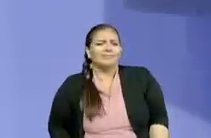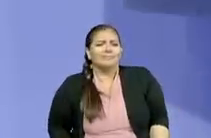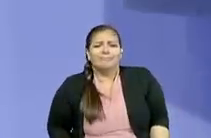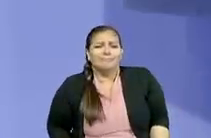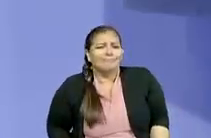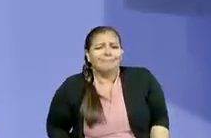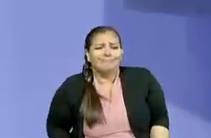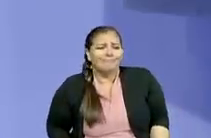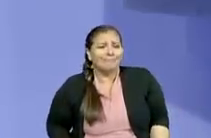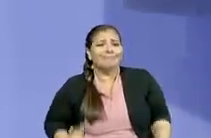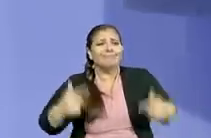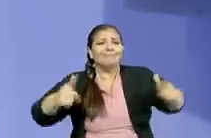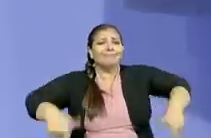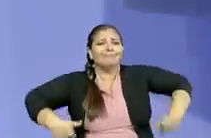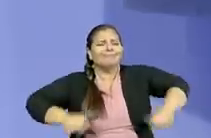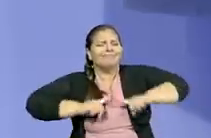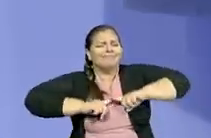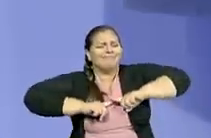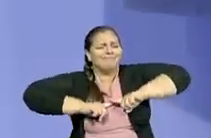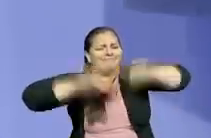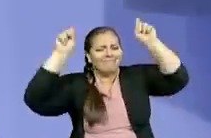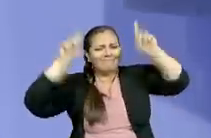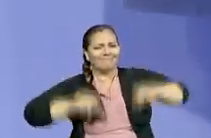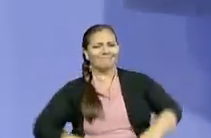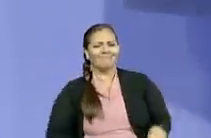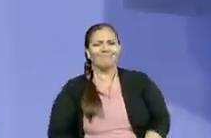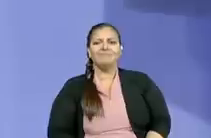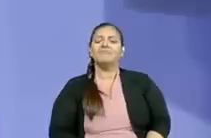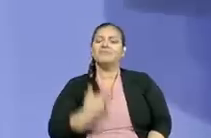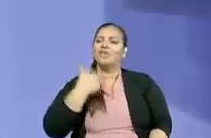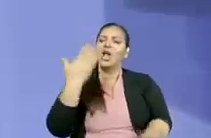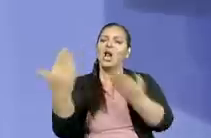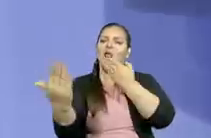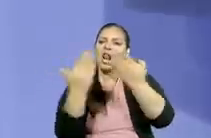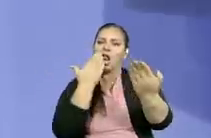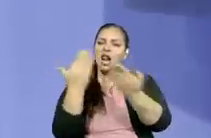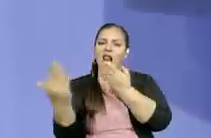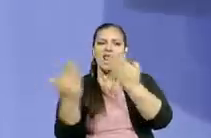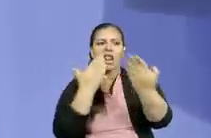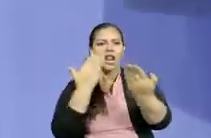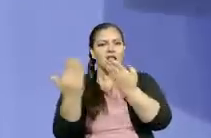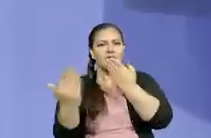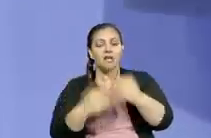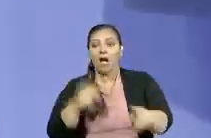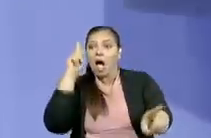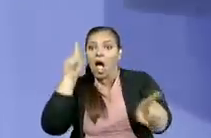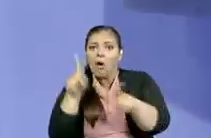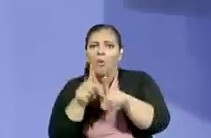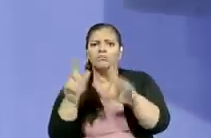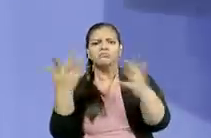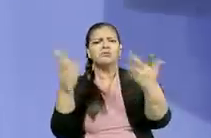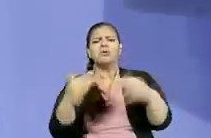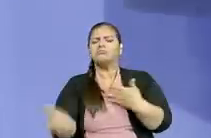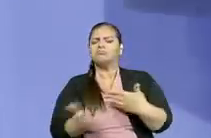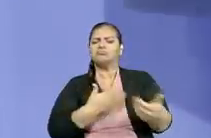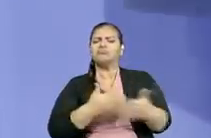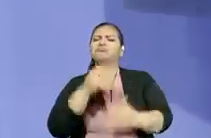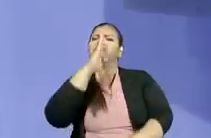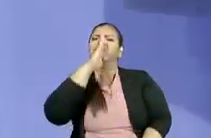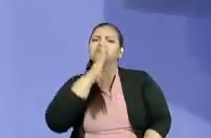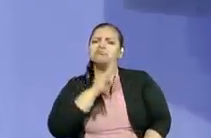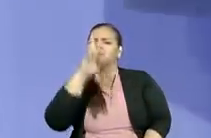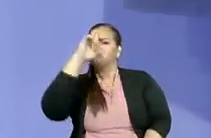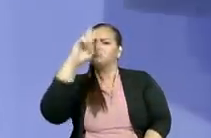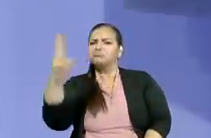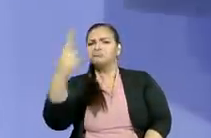y no digamos de Guayaquil. No importa que pensemos diferente en muchas cosas. Lo anormal era no poder hablar con el presidente de la República. De manera